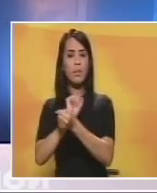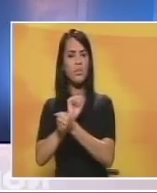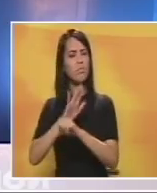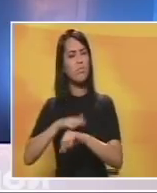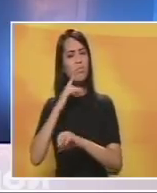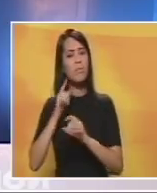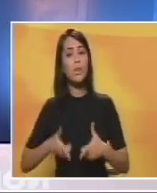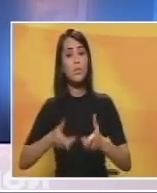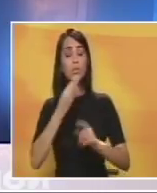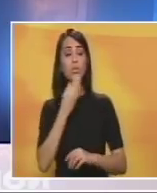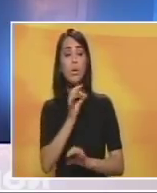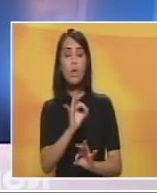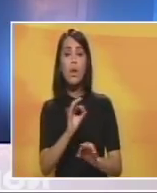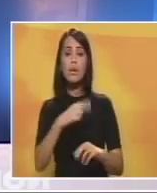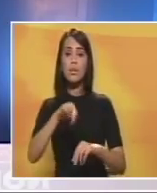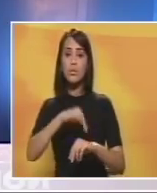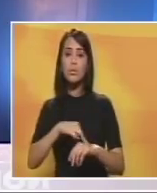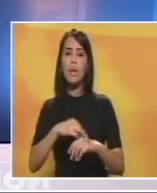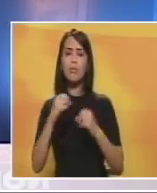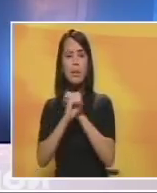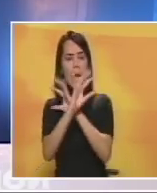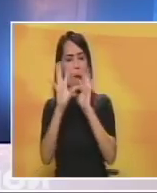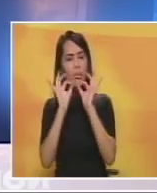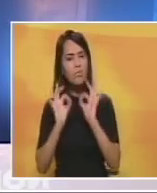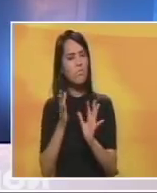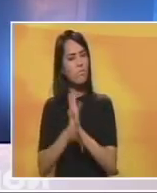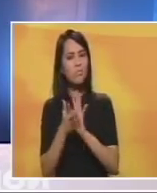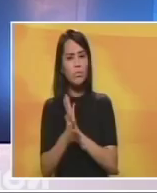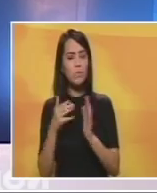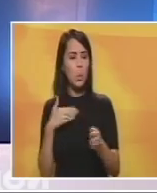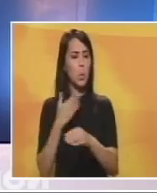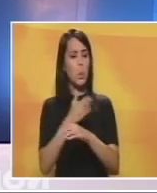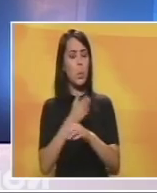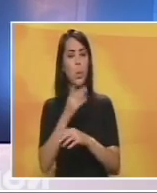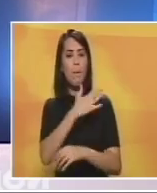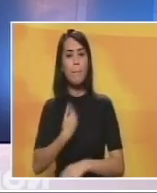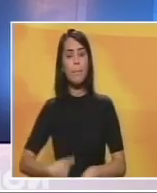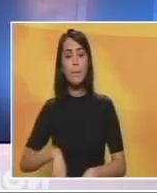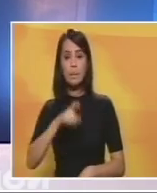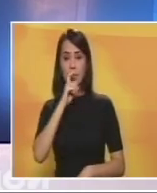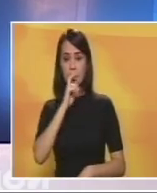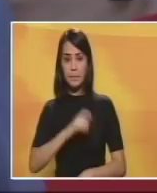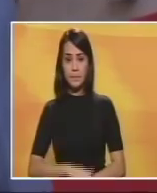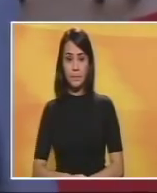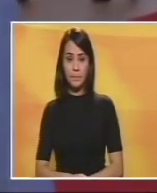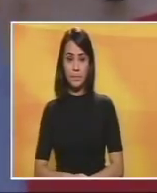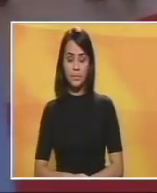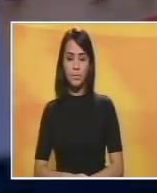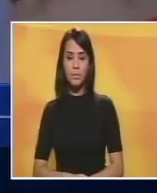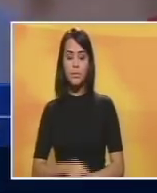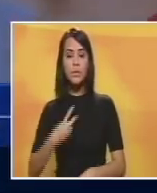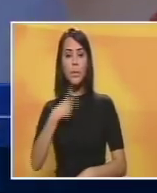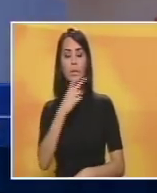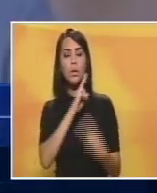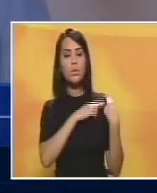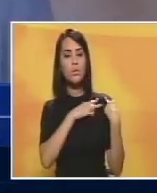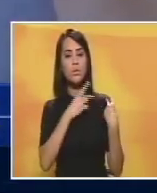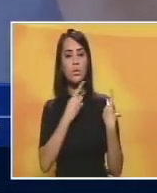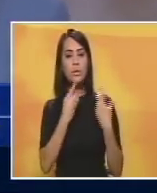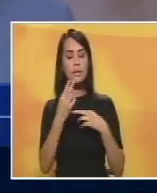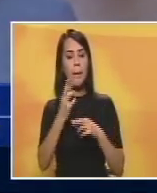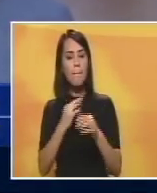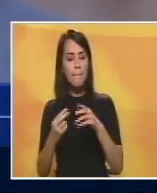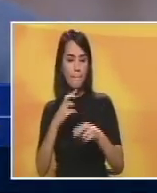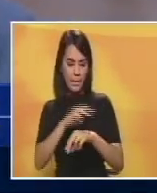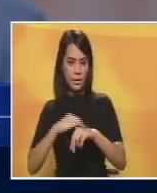instó a las autoridades nacionales a un correcto esclarecimiento del ataque contra el presidente Nicolás Maduro. Un portavoz del Ministerio de Asuntos Exteriores, en una